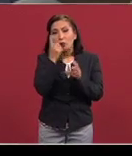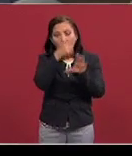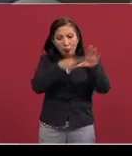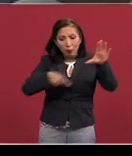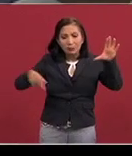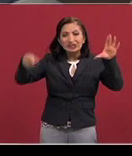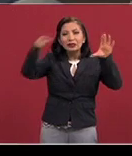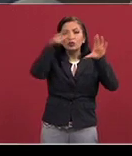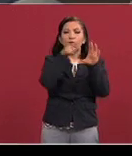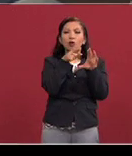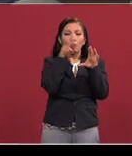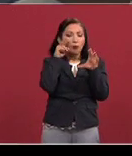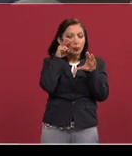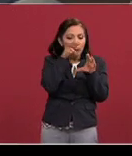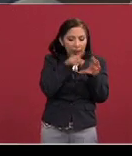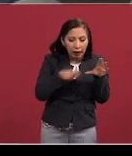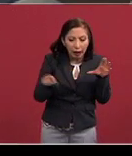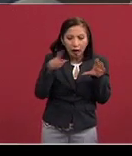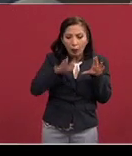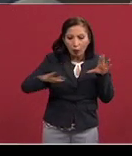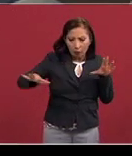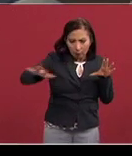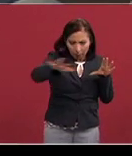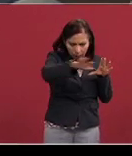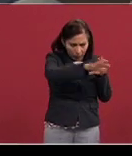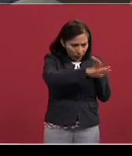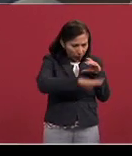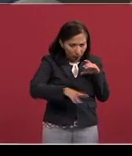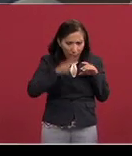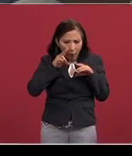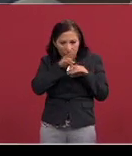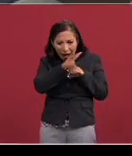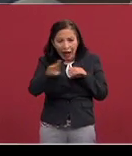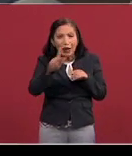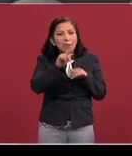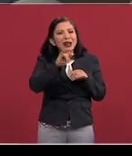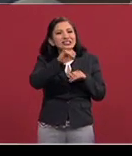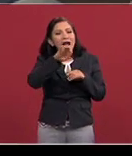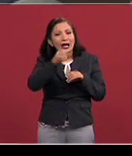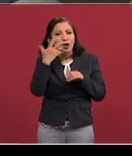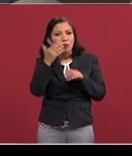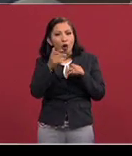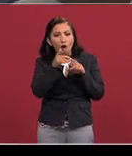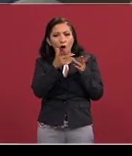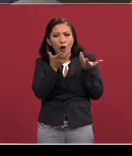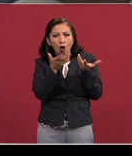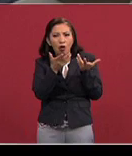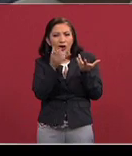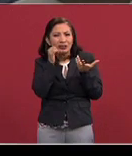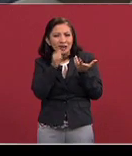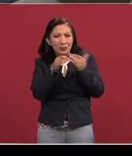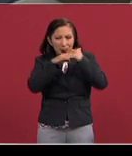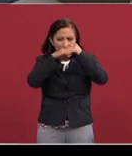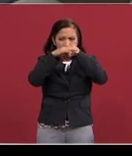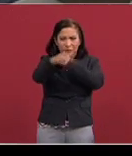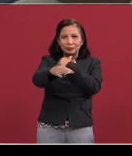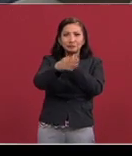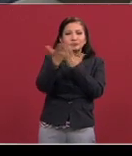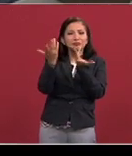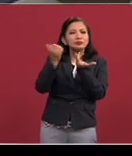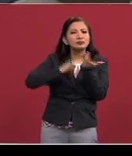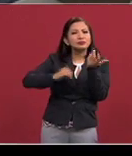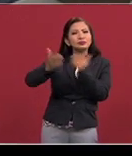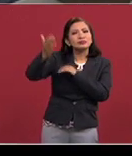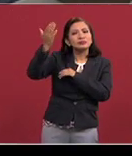circular. Este paisaje que en algún momento dado es un paisaje bastante horizontal, que viene desde la